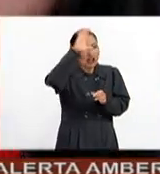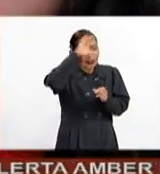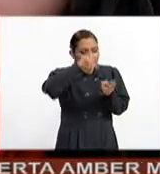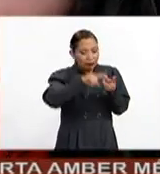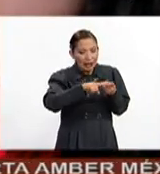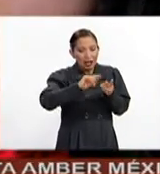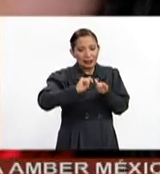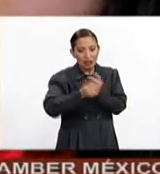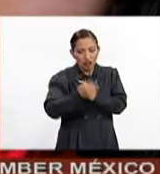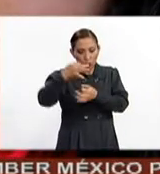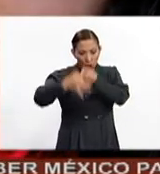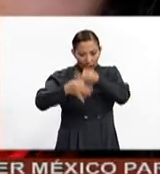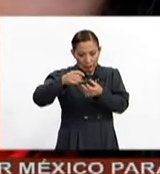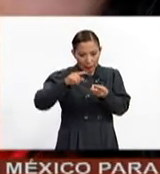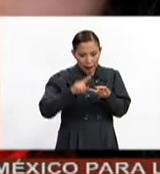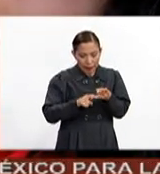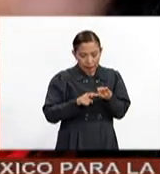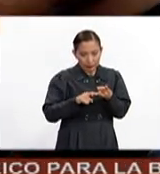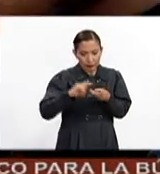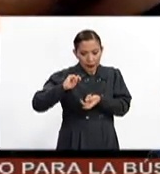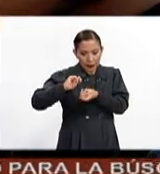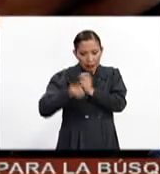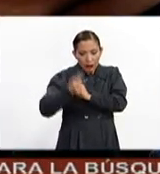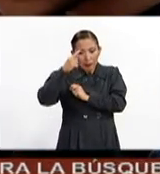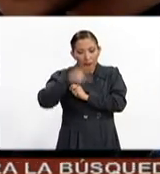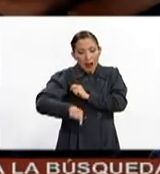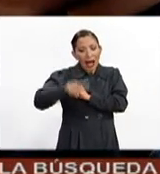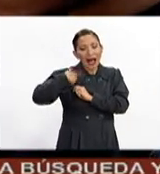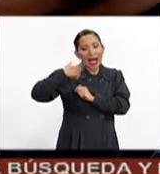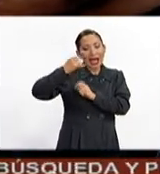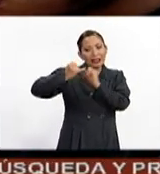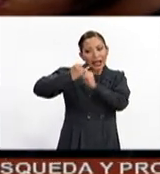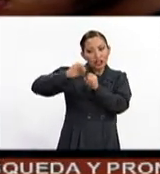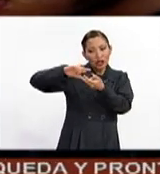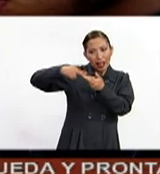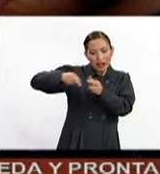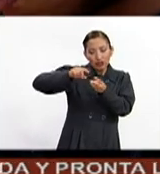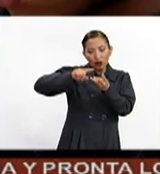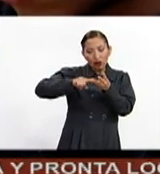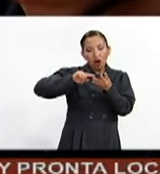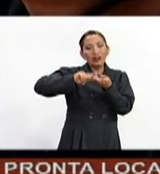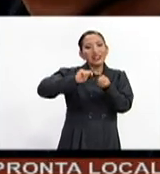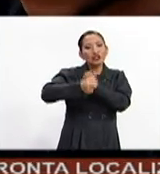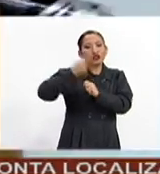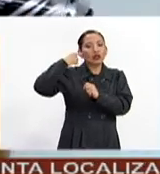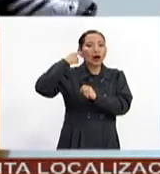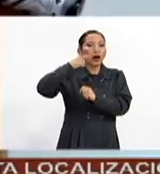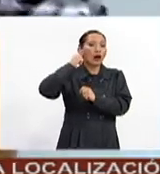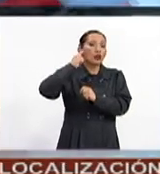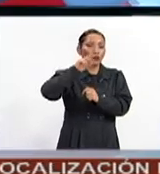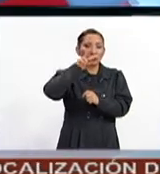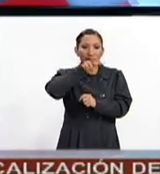técnico-científica, traducción jurídica, traducción para las relaciones internacionales o traducción audiovisual.